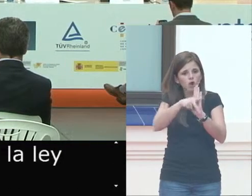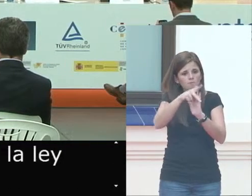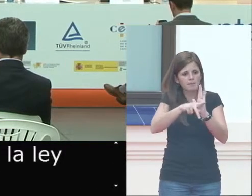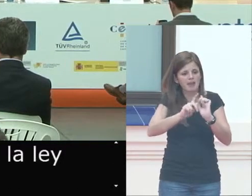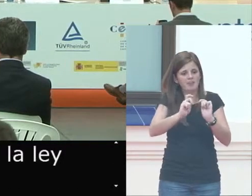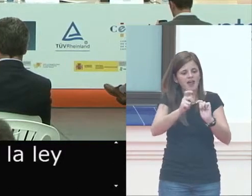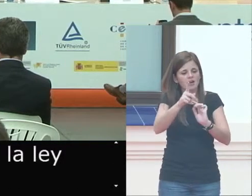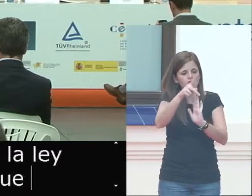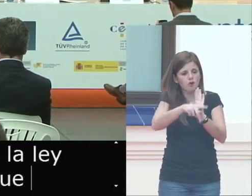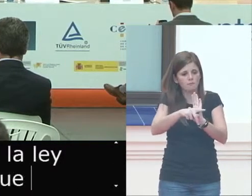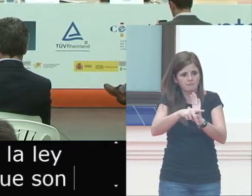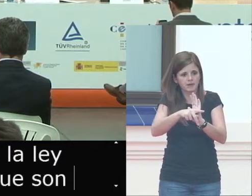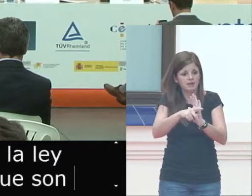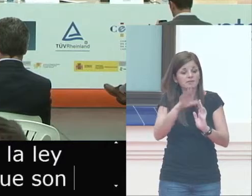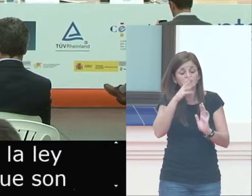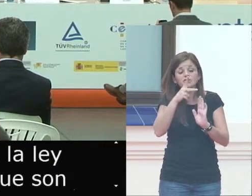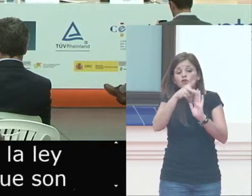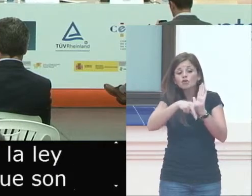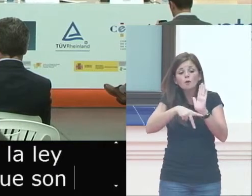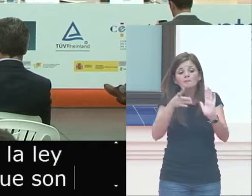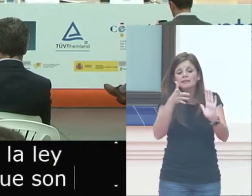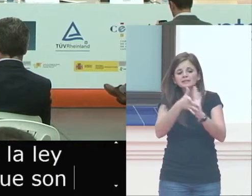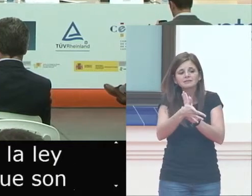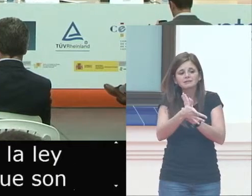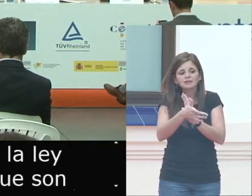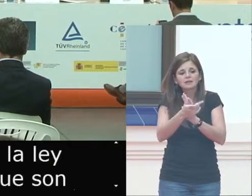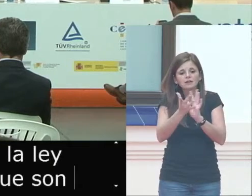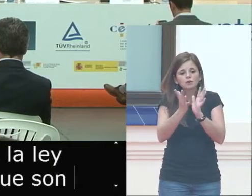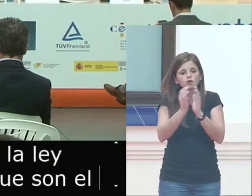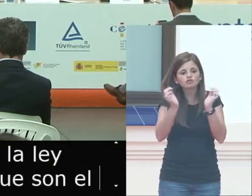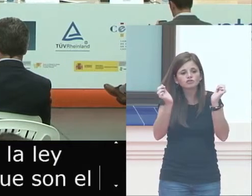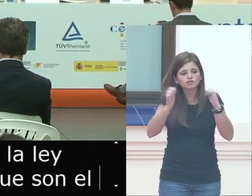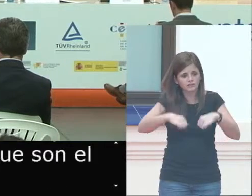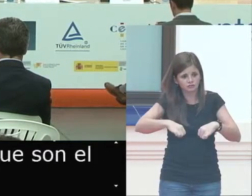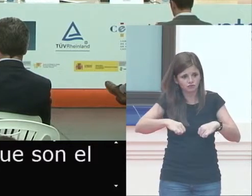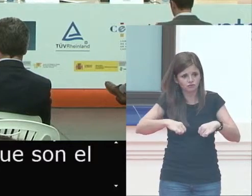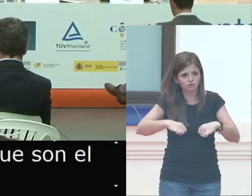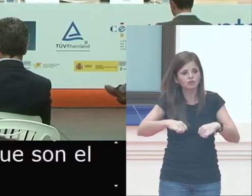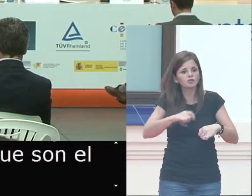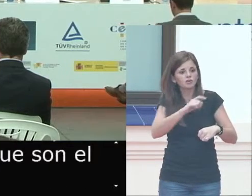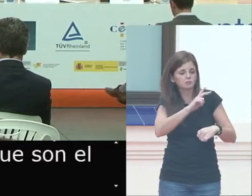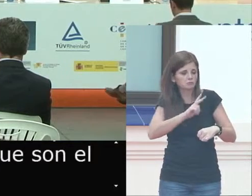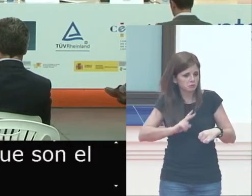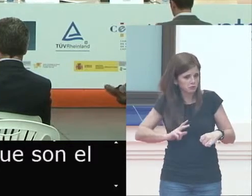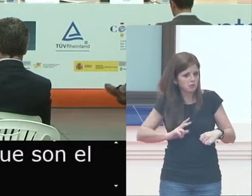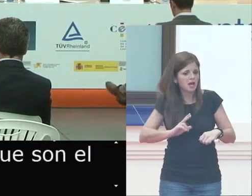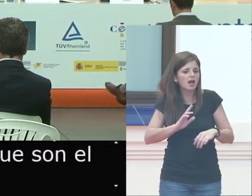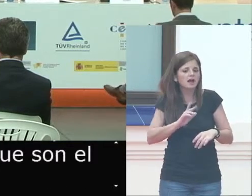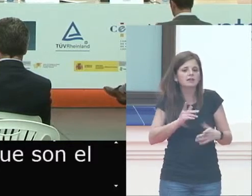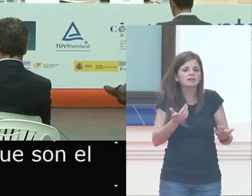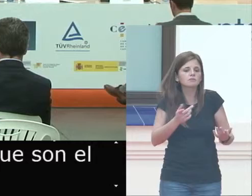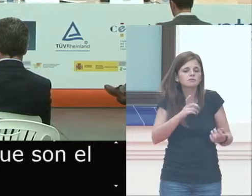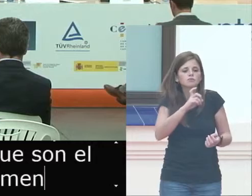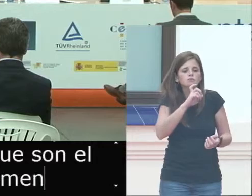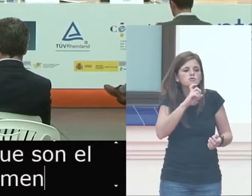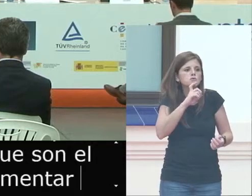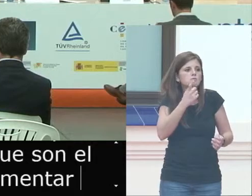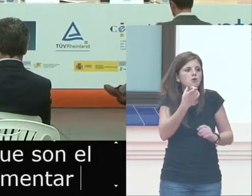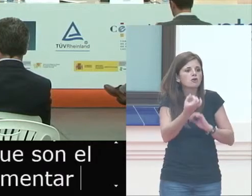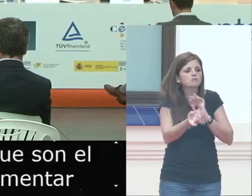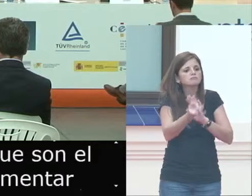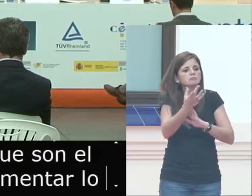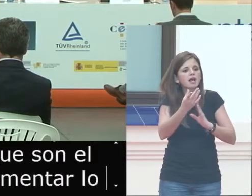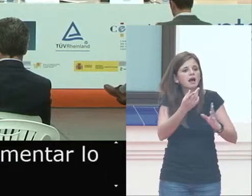porque son el consenso de momento de cómo implementar lo